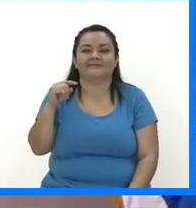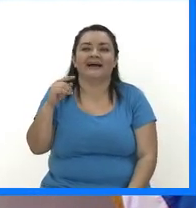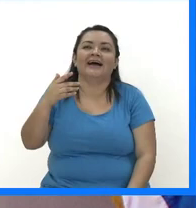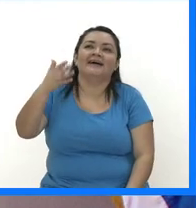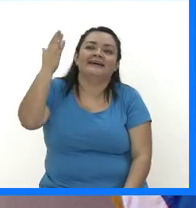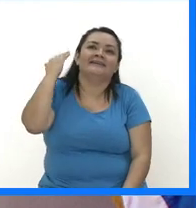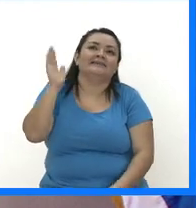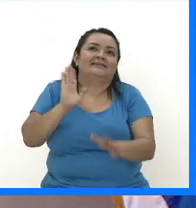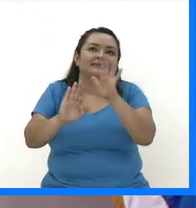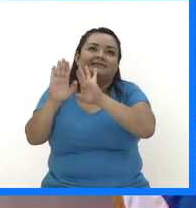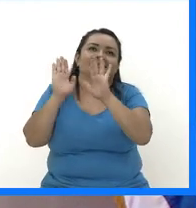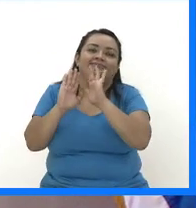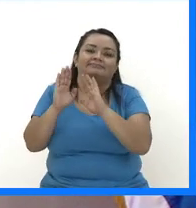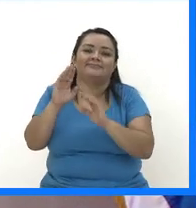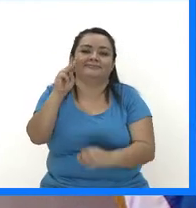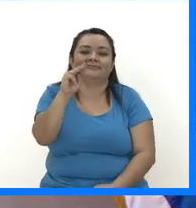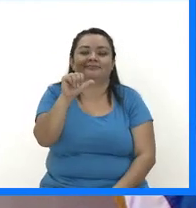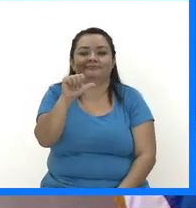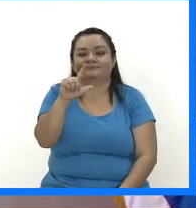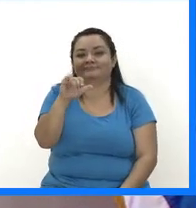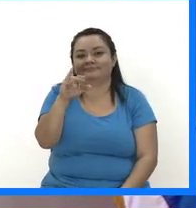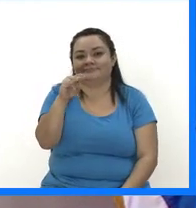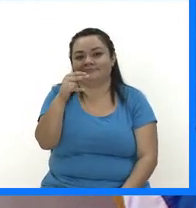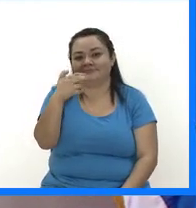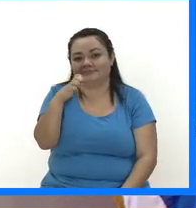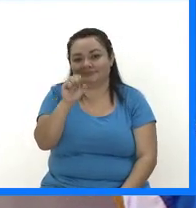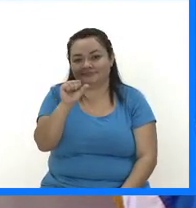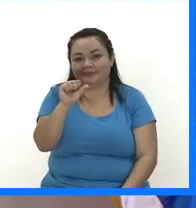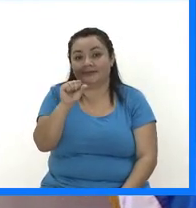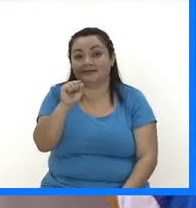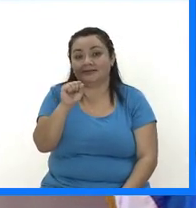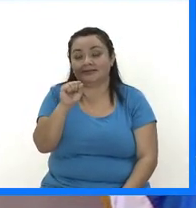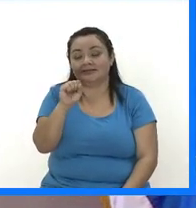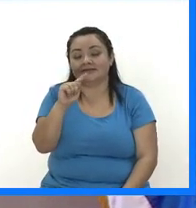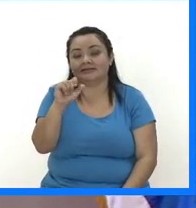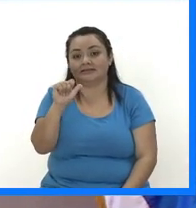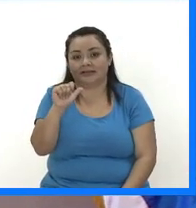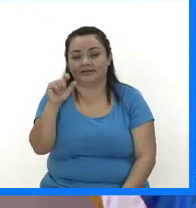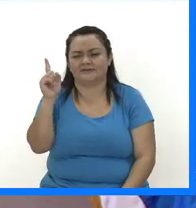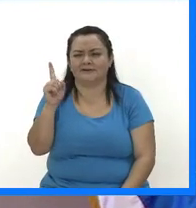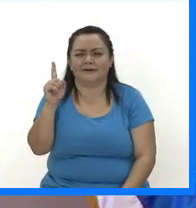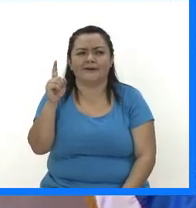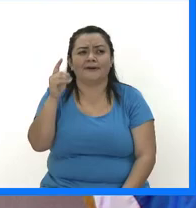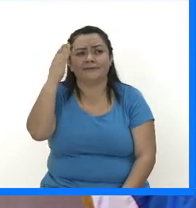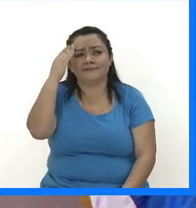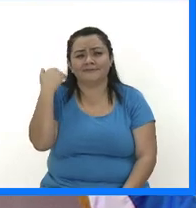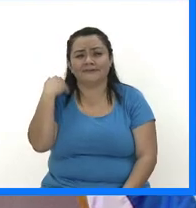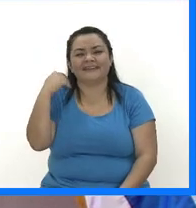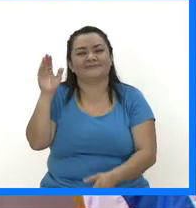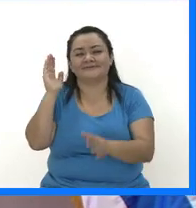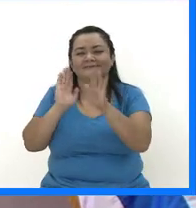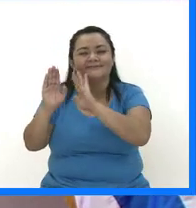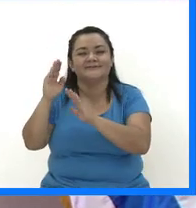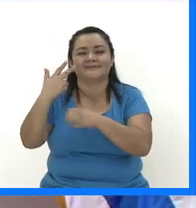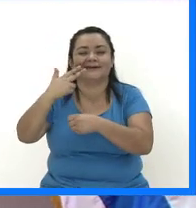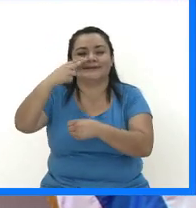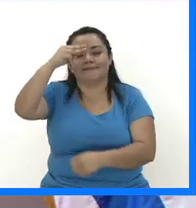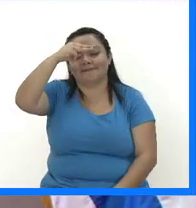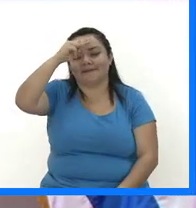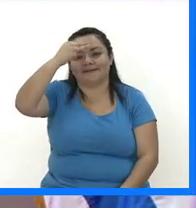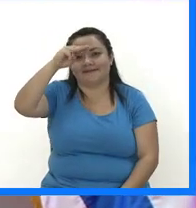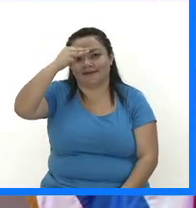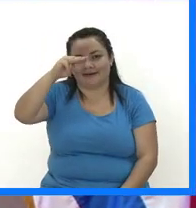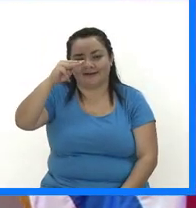españoles llegaron se enamoró de un conquistador español entonces ella en ese amor hizo no sé qué cosas que hasta el día de hoy se le recuerda